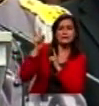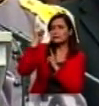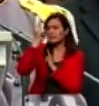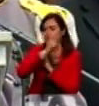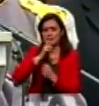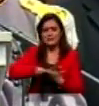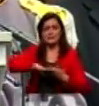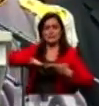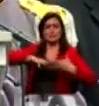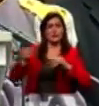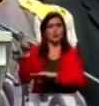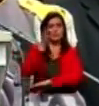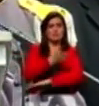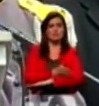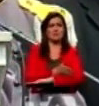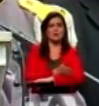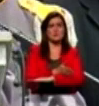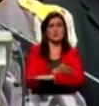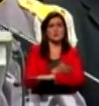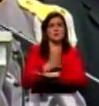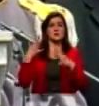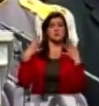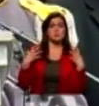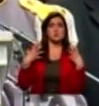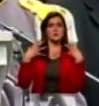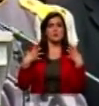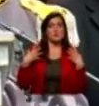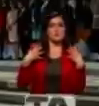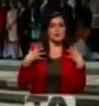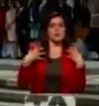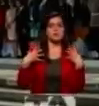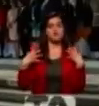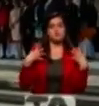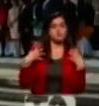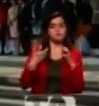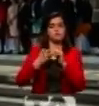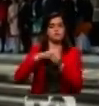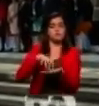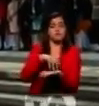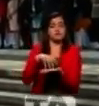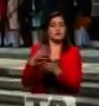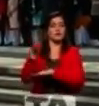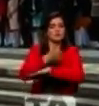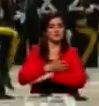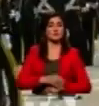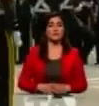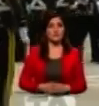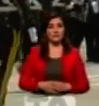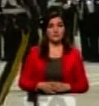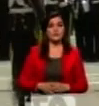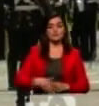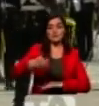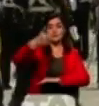causaron innecesariamente tensiones e incertidumbre. Asimismo, el comandante general